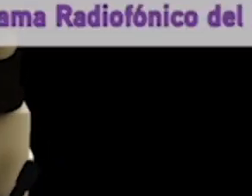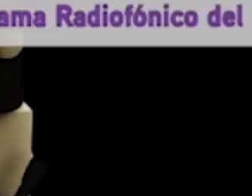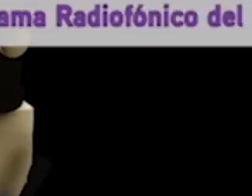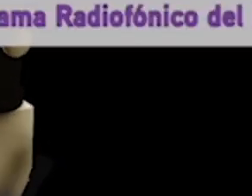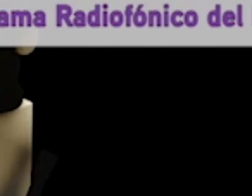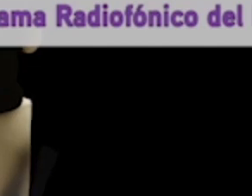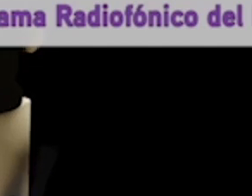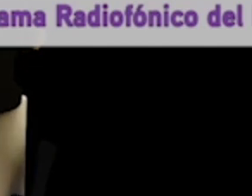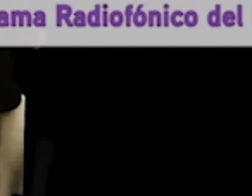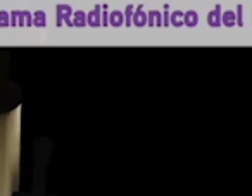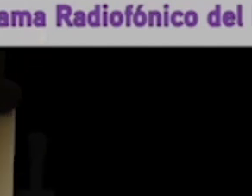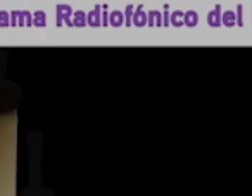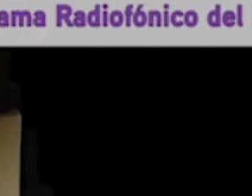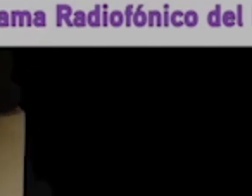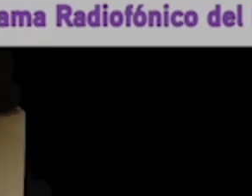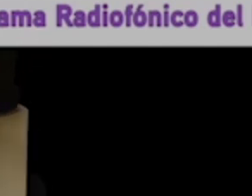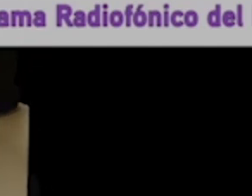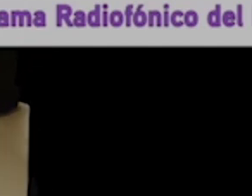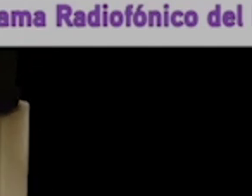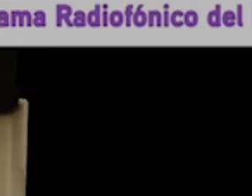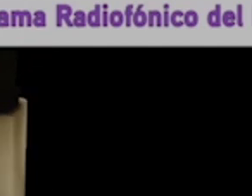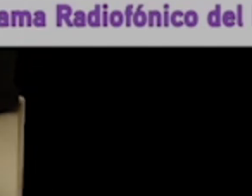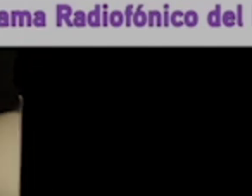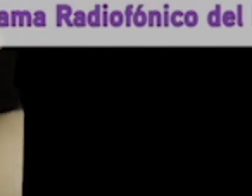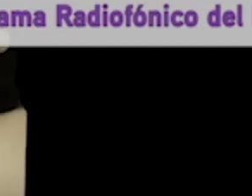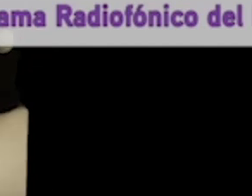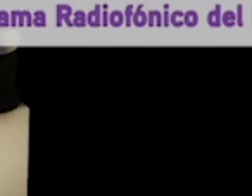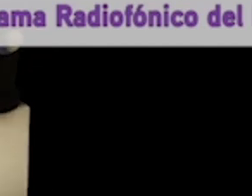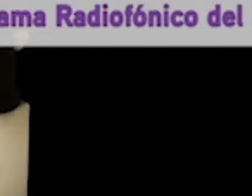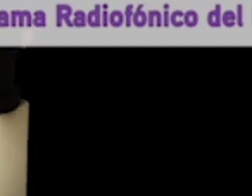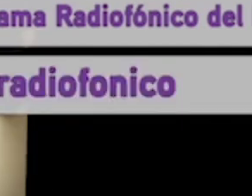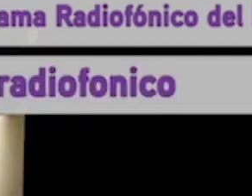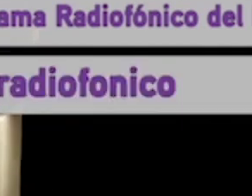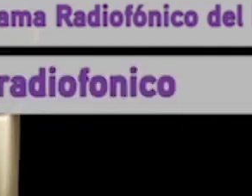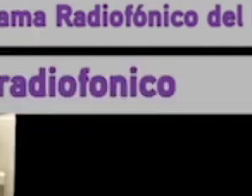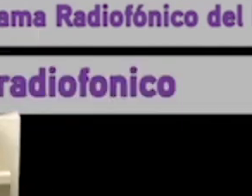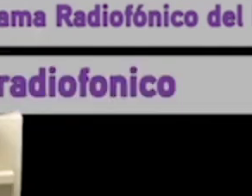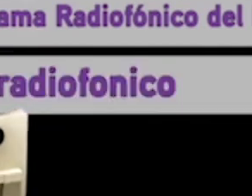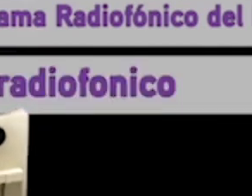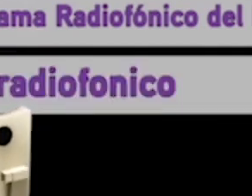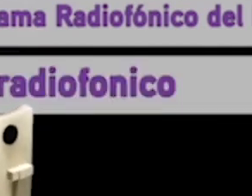Facebook como laurna.programa radiofónico del IEC, en Instagram,